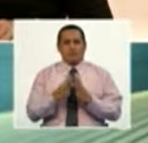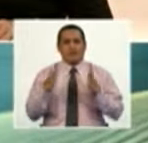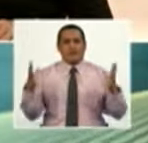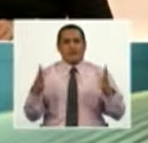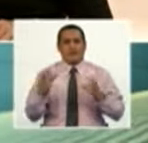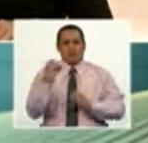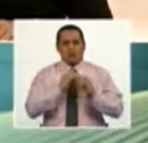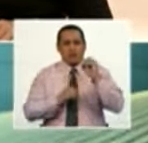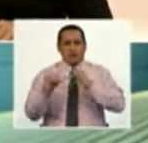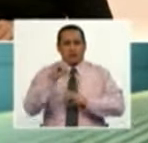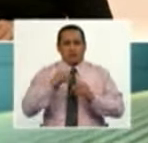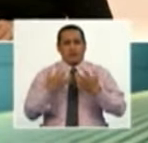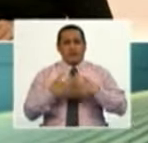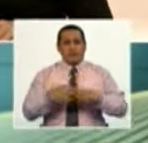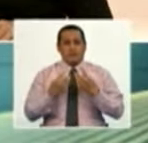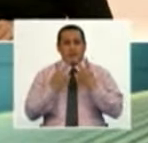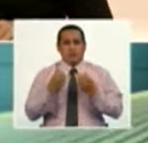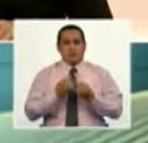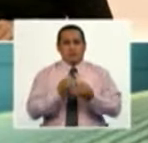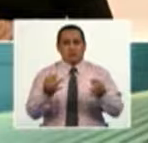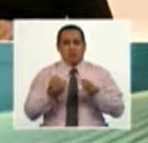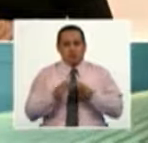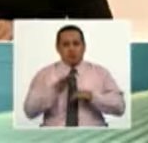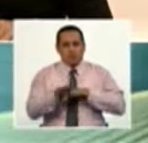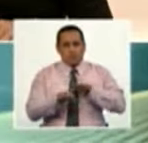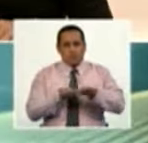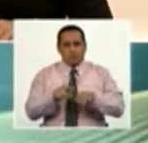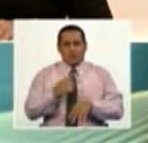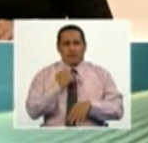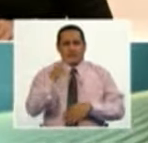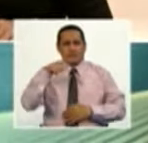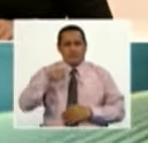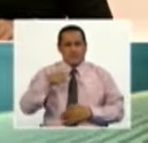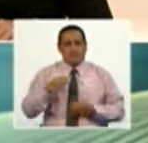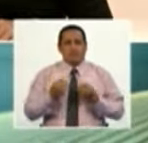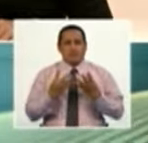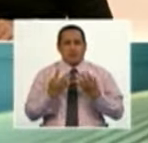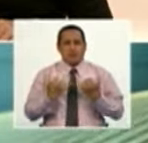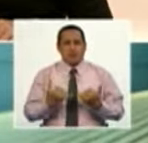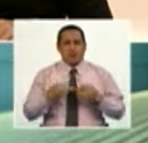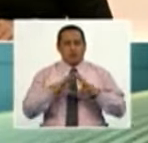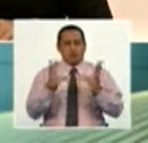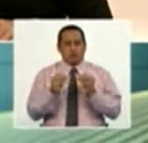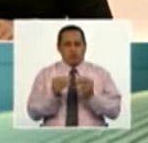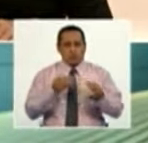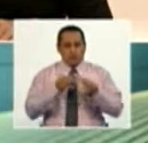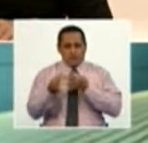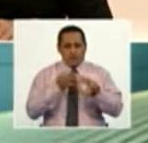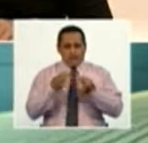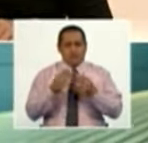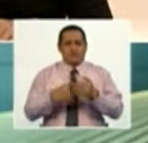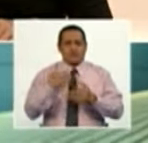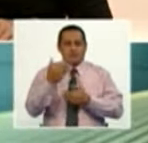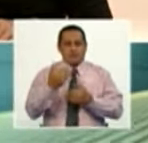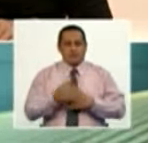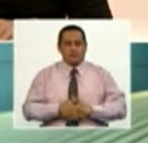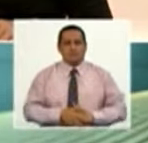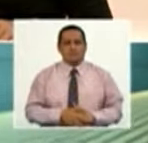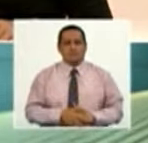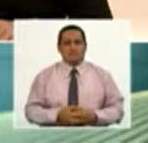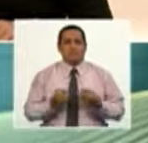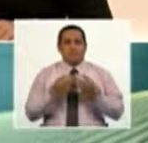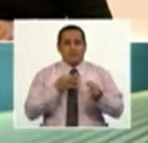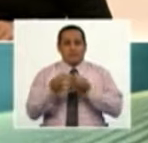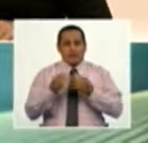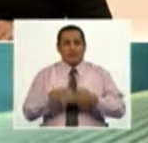con el tamaño de organización de una empresa para ver si todos los pasos que han dado son o no necesarios, en fin, eso seguramente nos lo van a ir aclarando